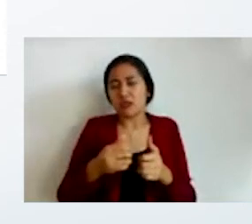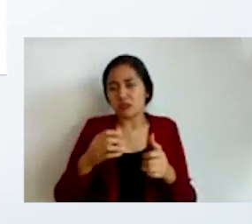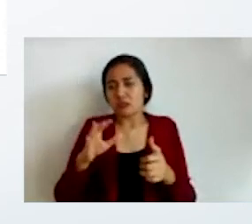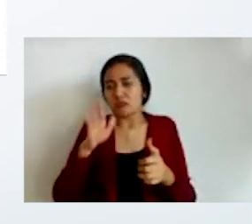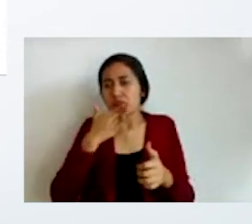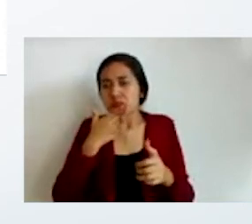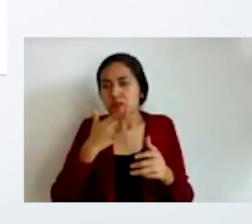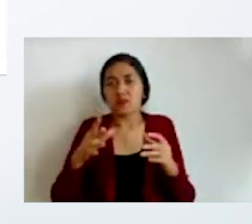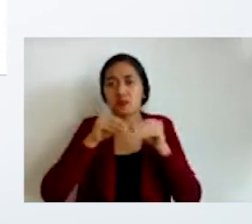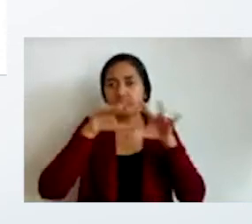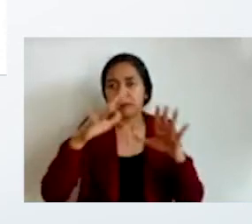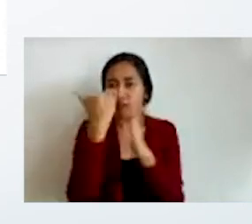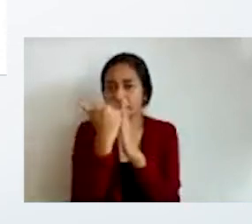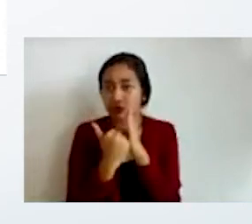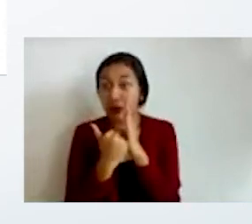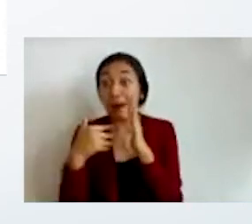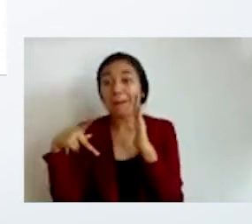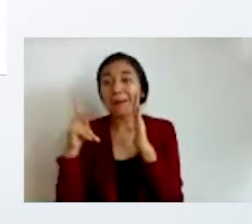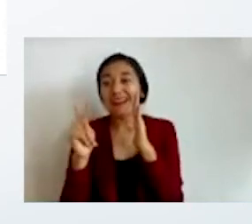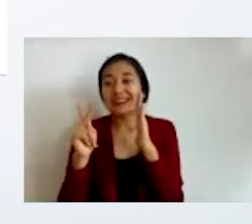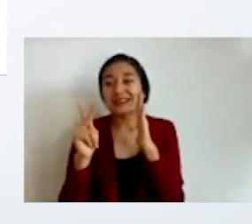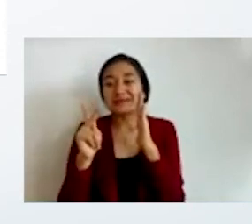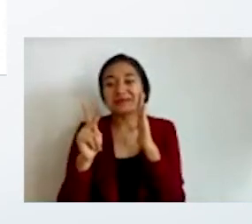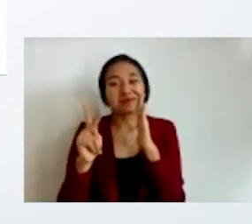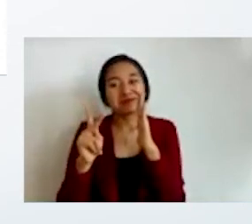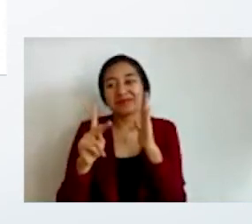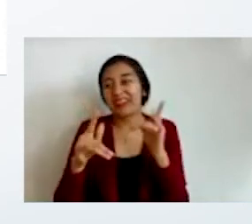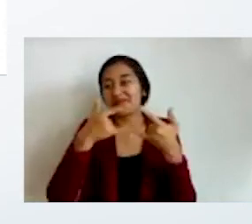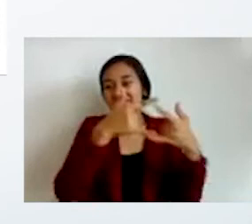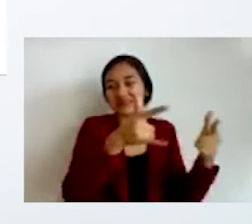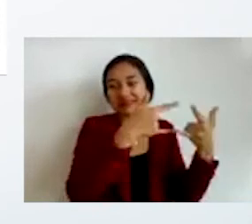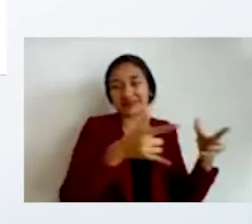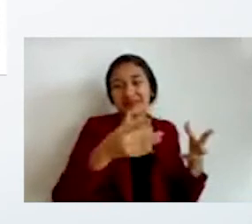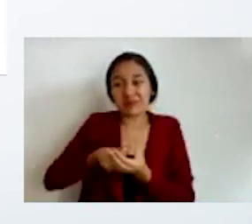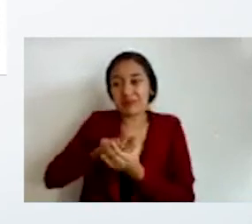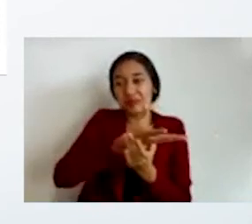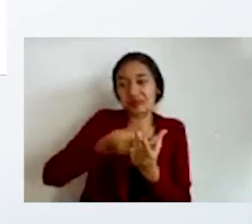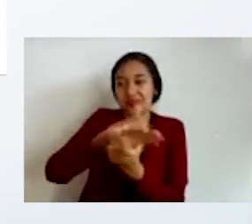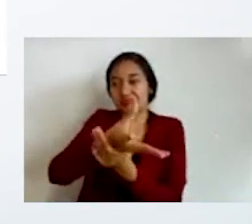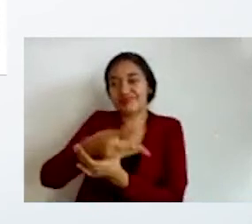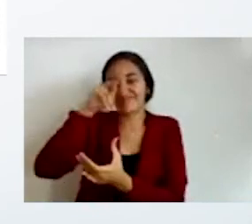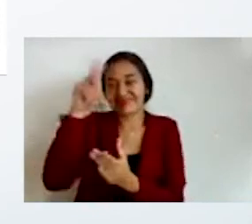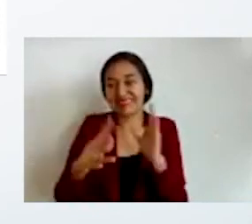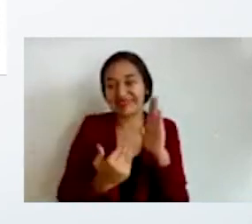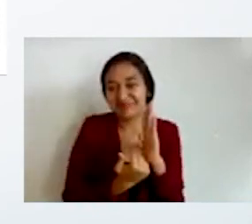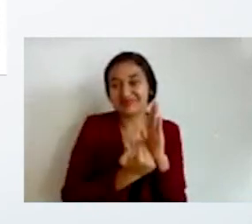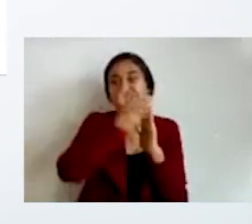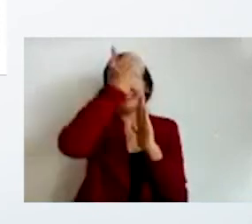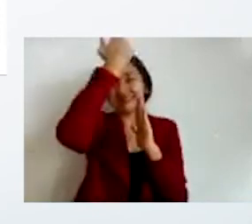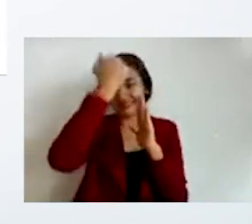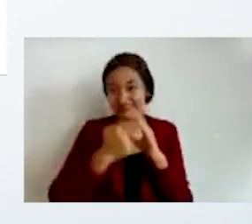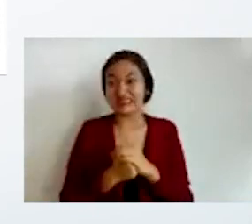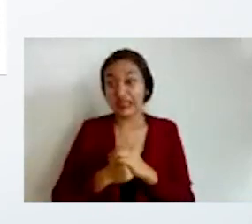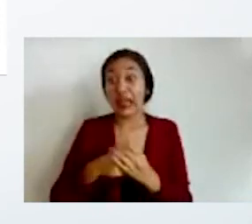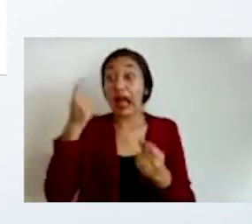salir y exponernos abiertamente al contagio. Algunos países utilizaron el